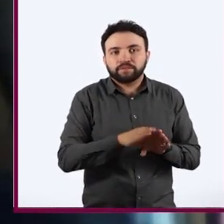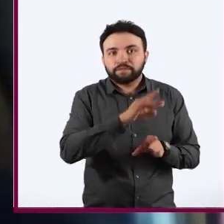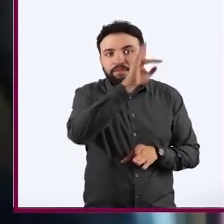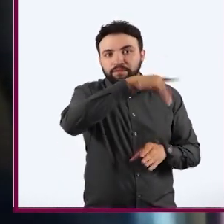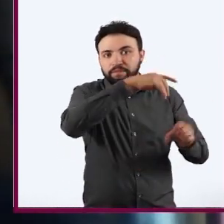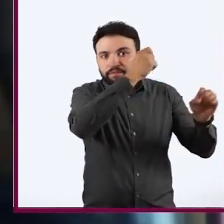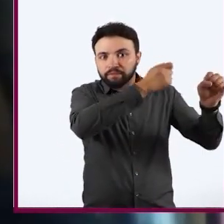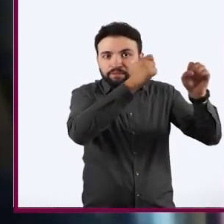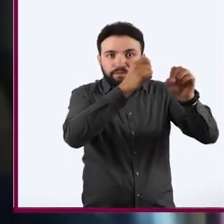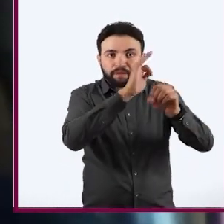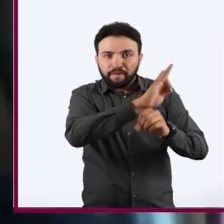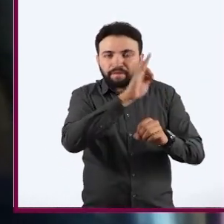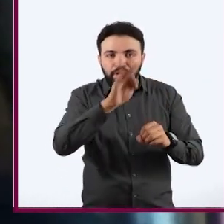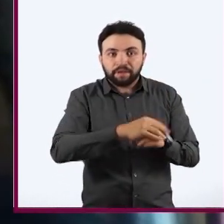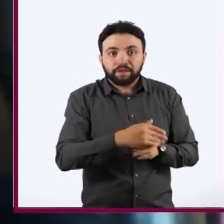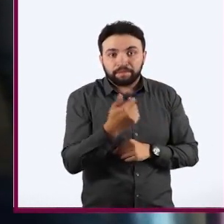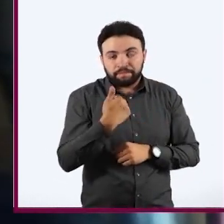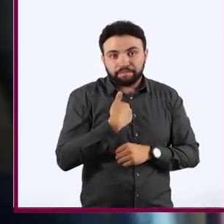me ha permitido